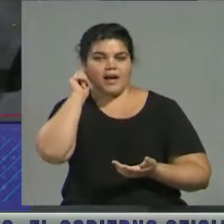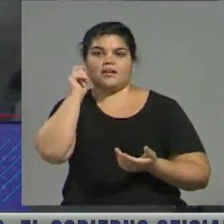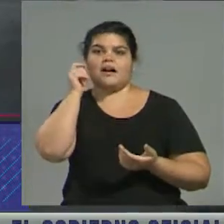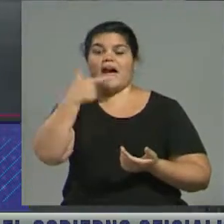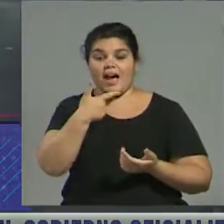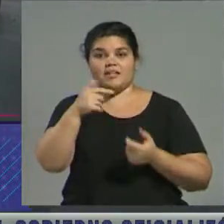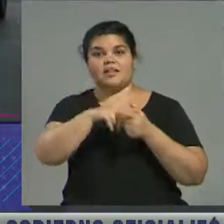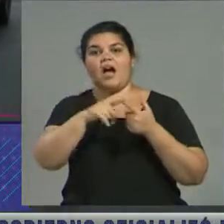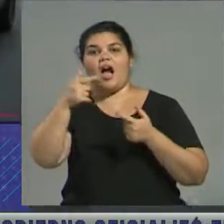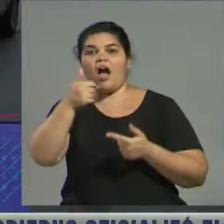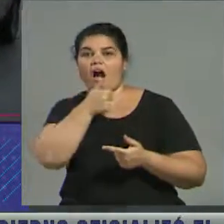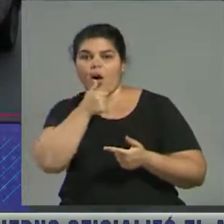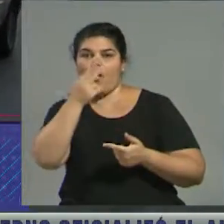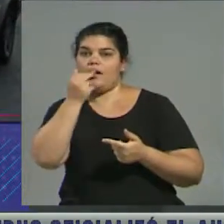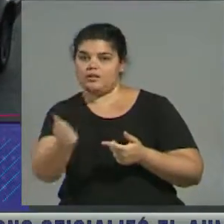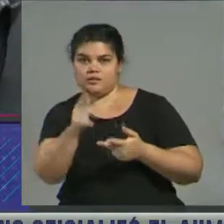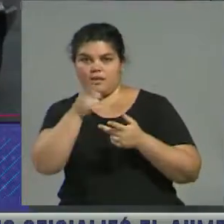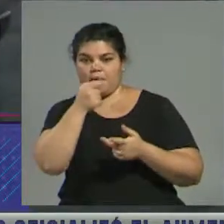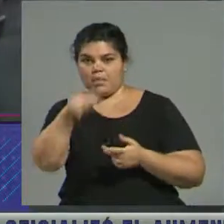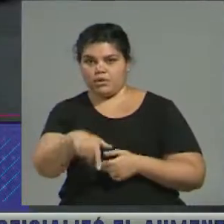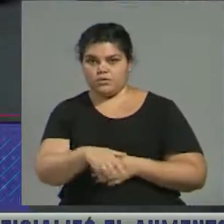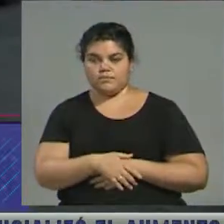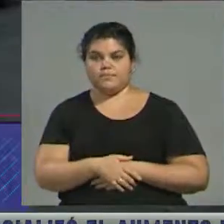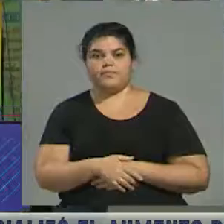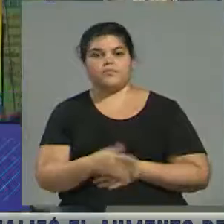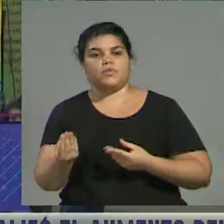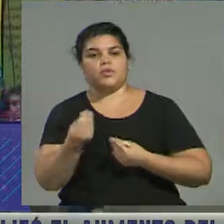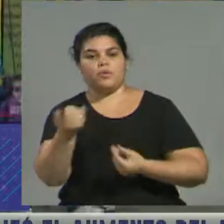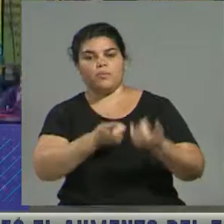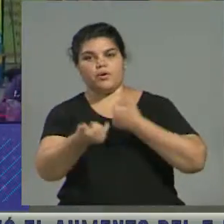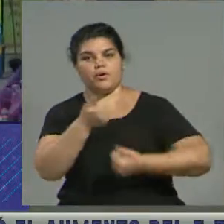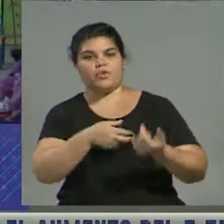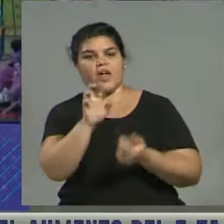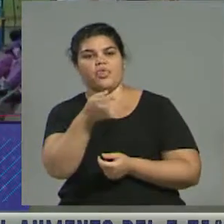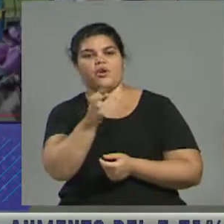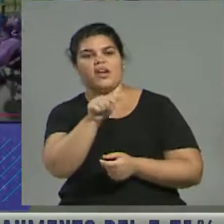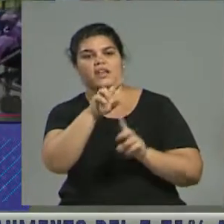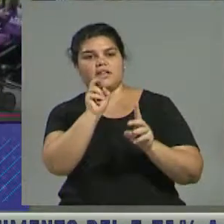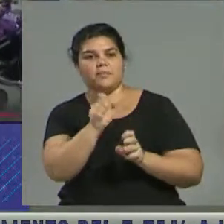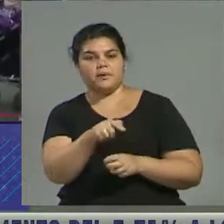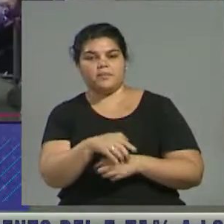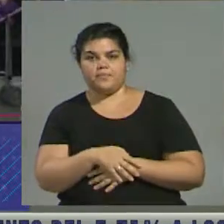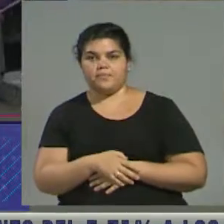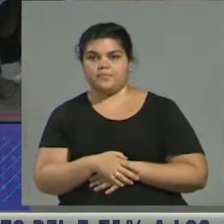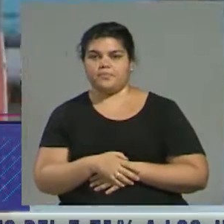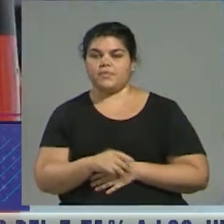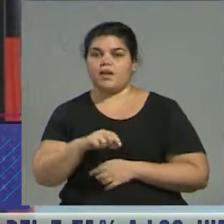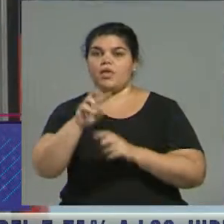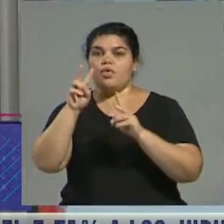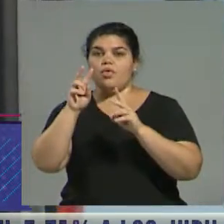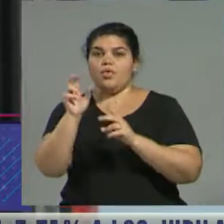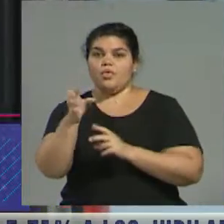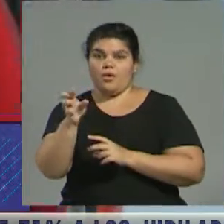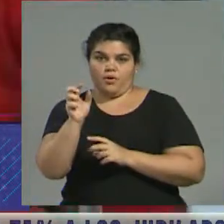como en electricidad en nuestra provincia. ¿Qué nos puede decir con respecto al comportamiento del dólar? El dólar es una